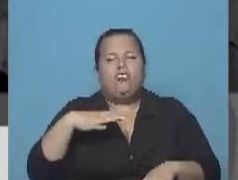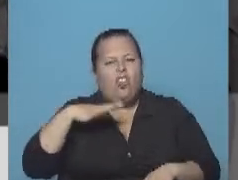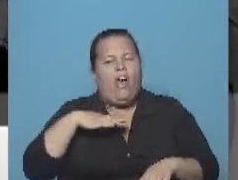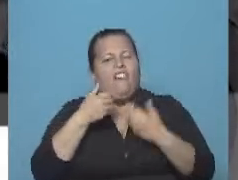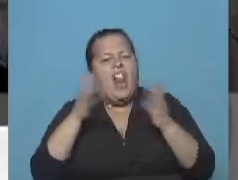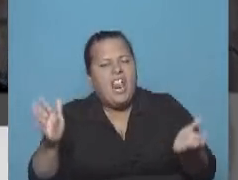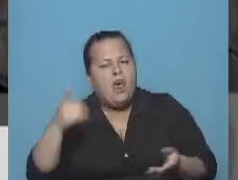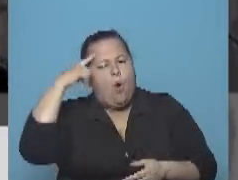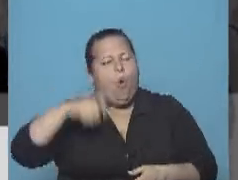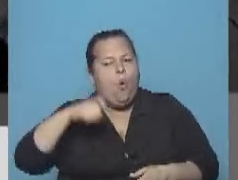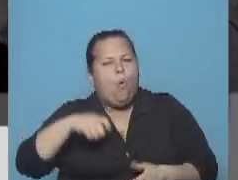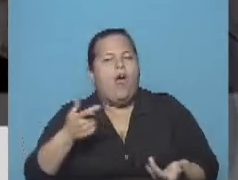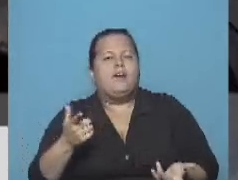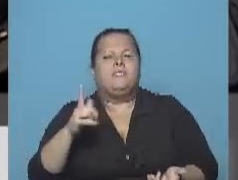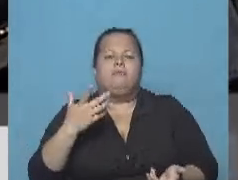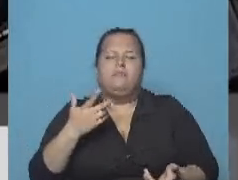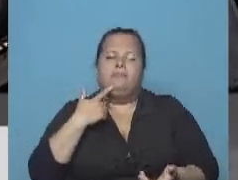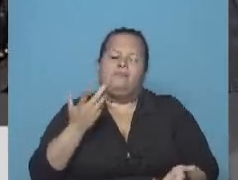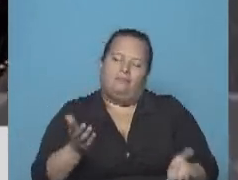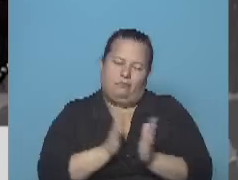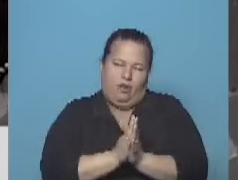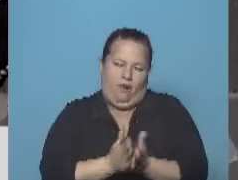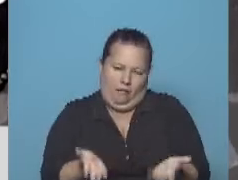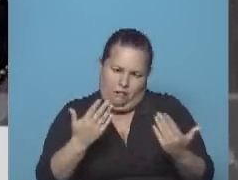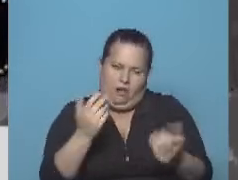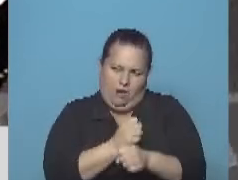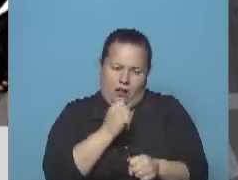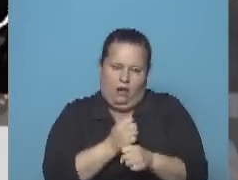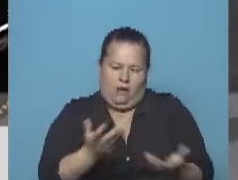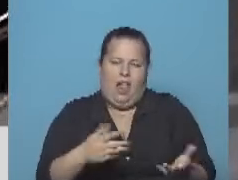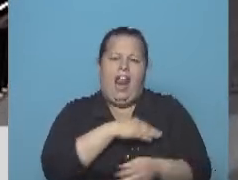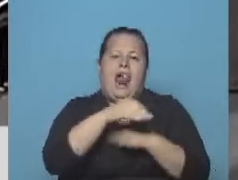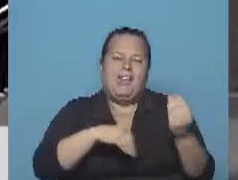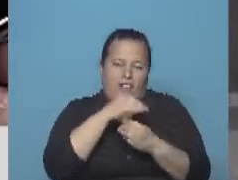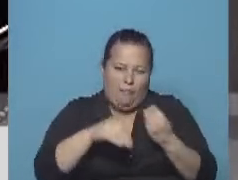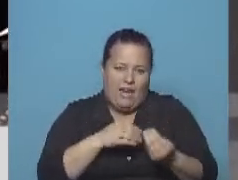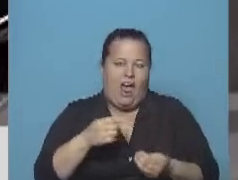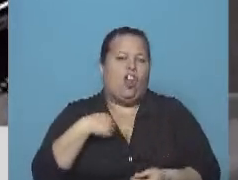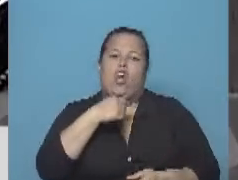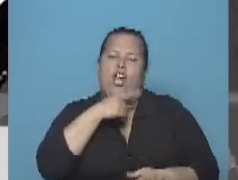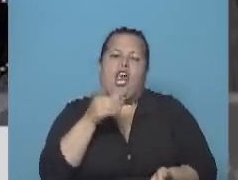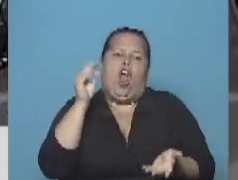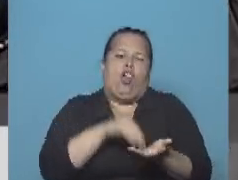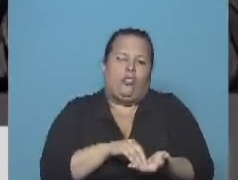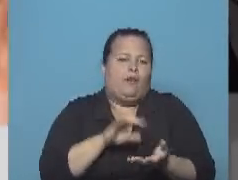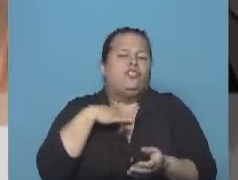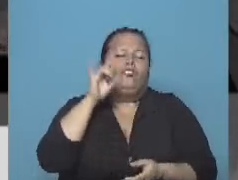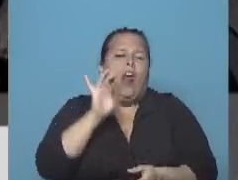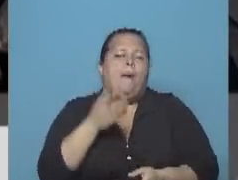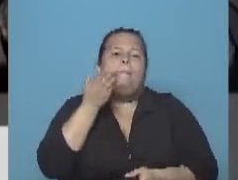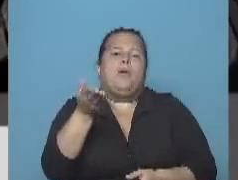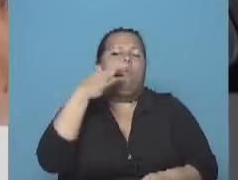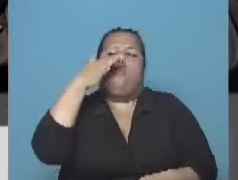teniendo que el poder judicial a ver muchachos Pónganse las pilas eh los familiares no queremos otra cosa más que